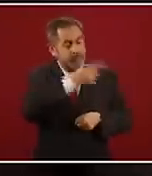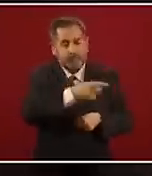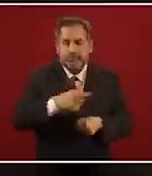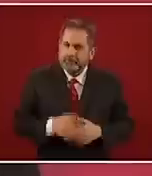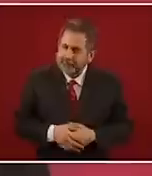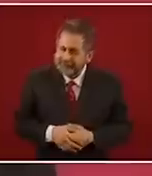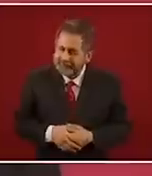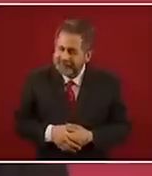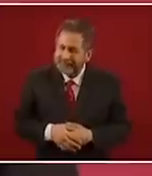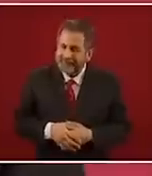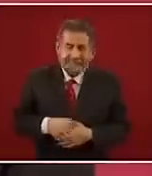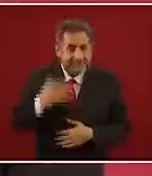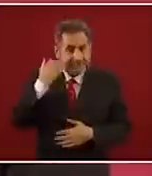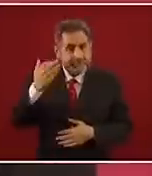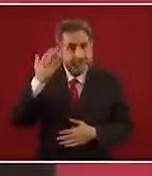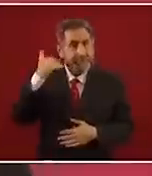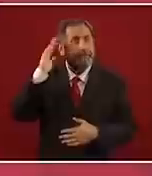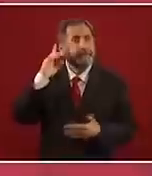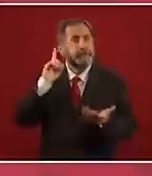Estamos hablando de